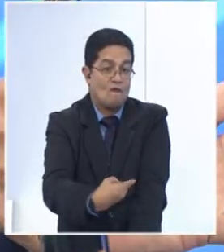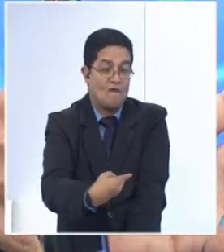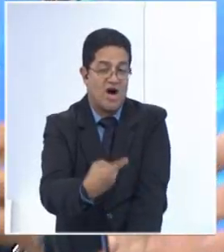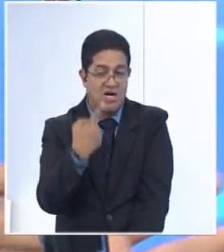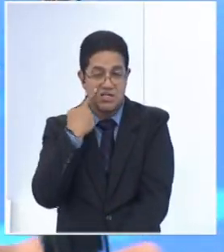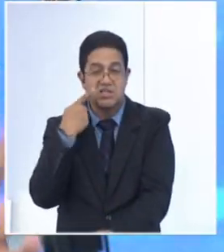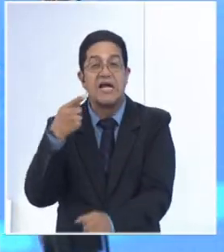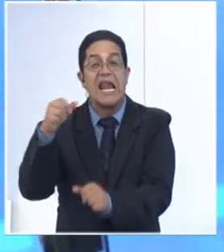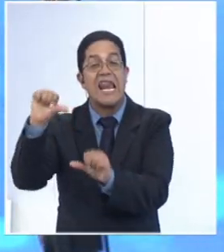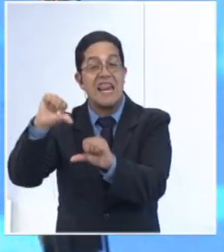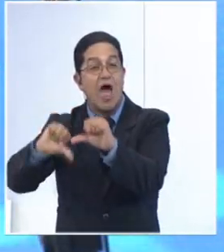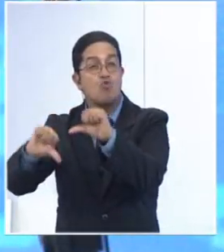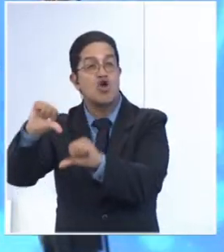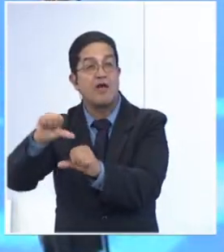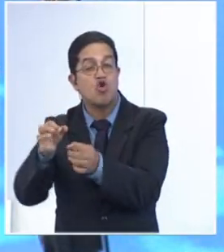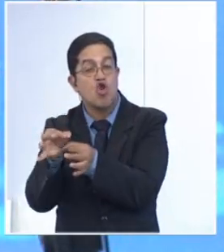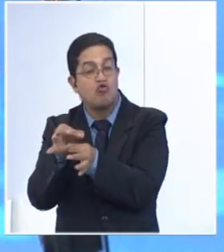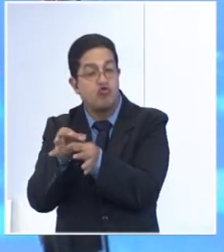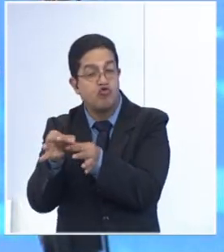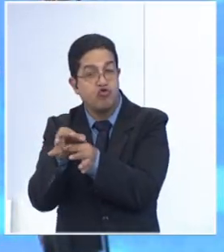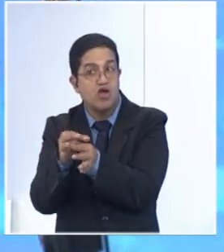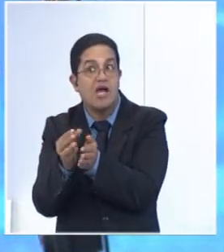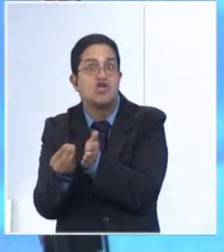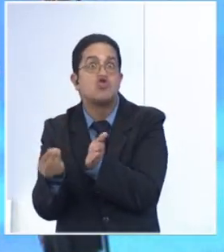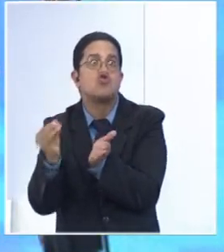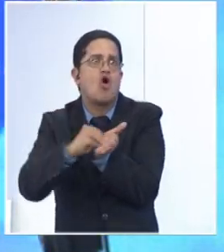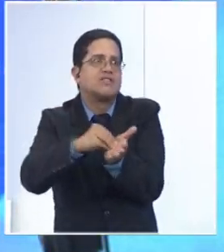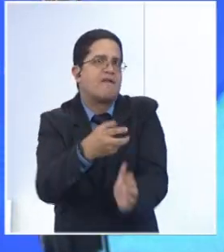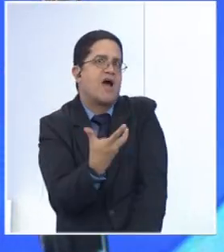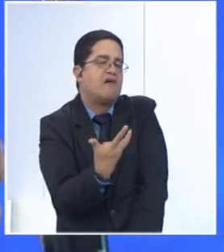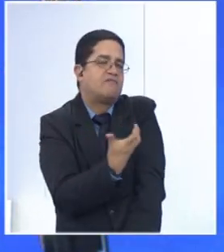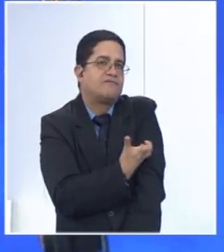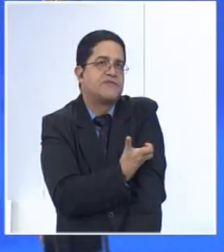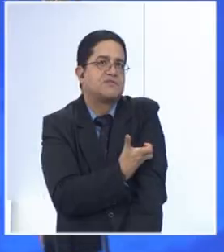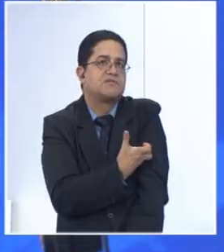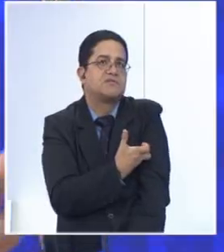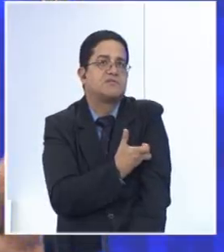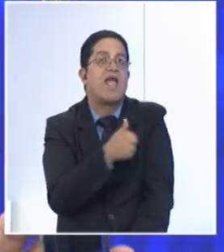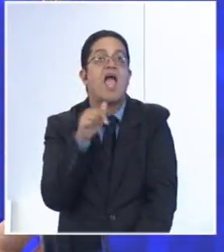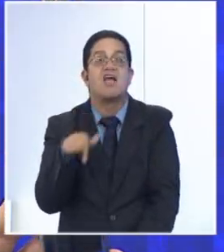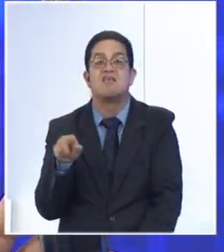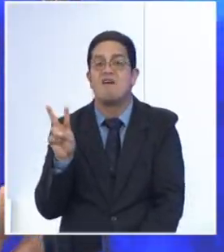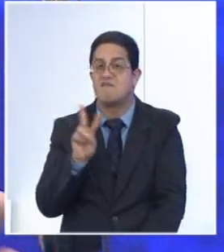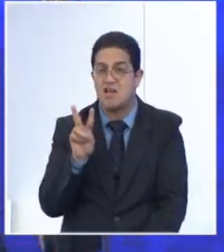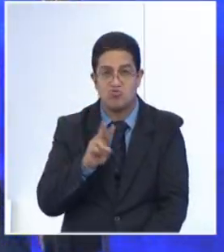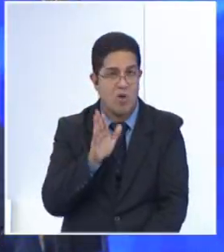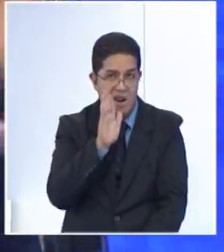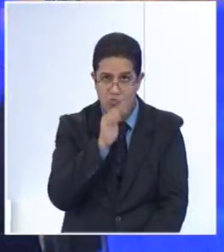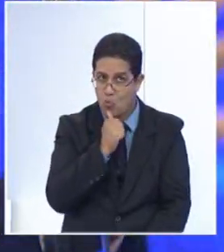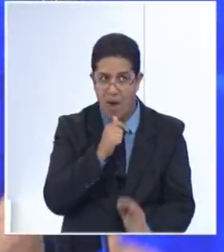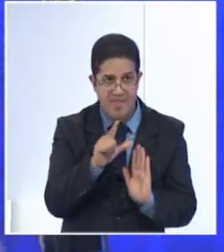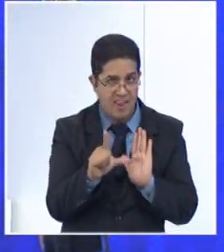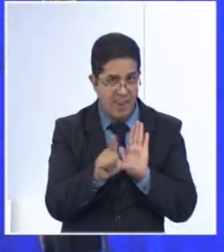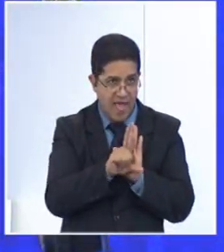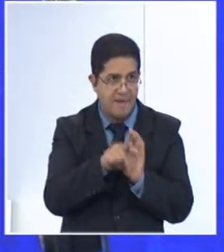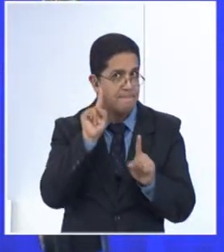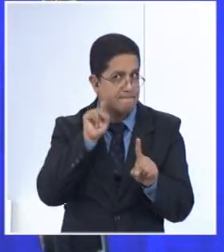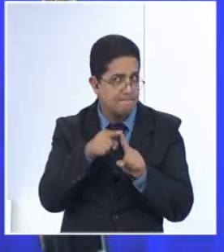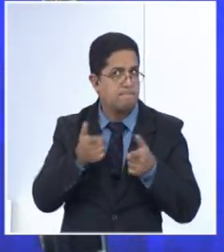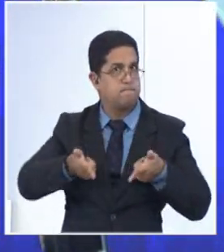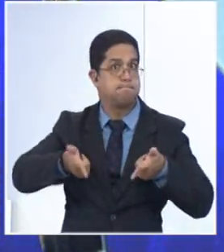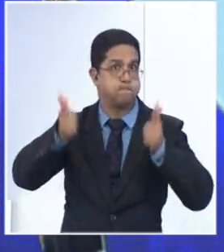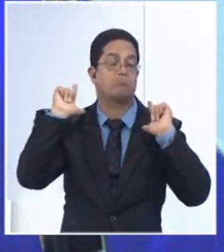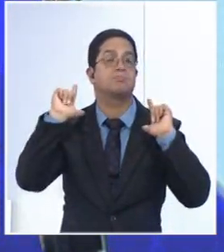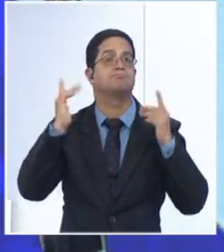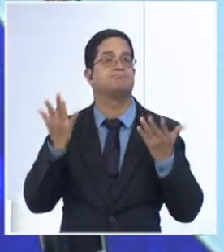un laboratorio especial y luego volver a colocarla donde la quieres colocar. Y creo que aquí en Venezuela no hay legislación para tú hacer eso y poder colocarlo